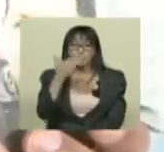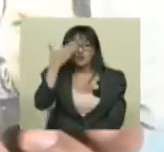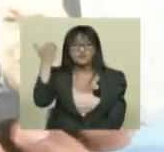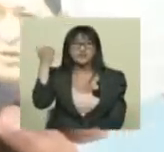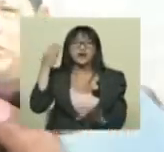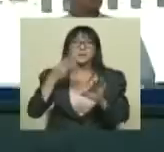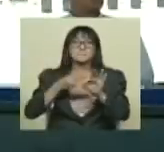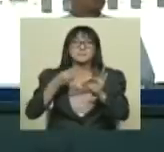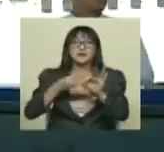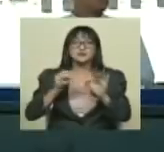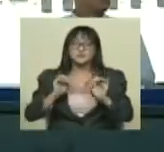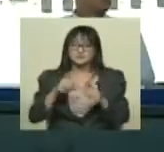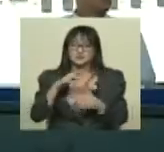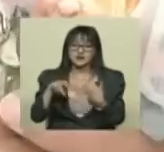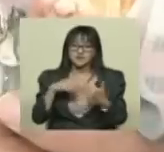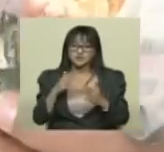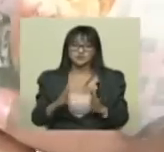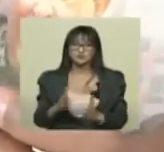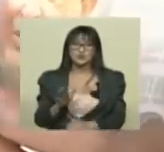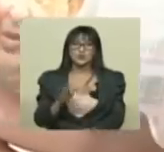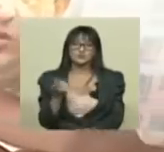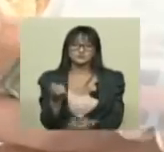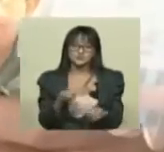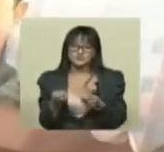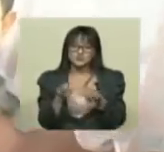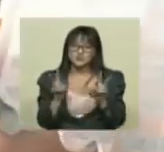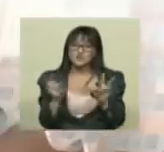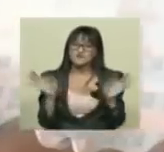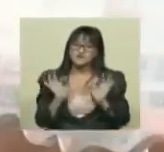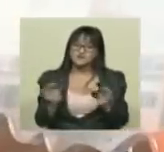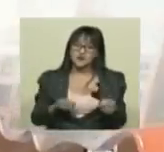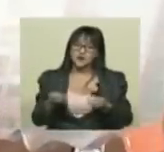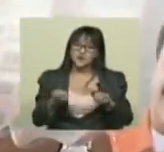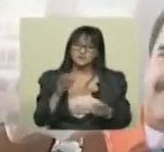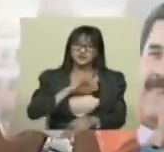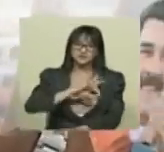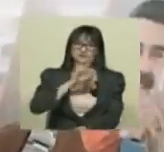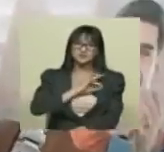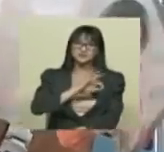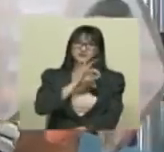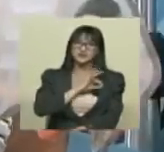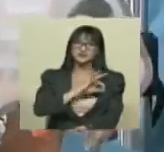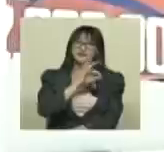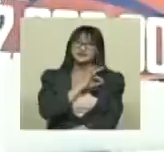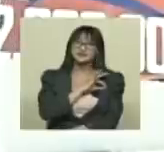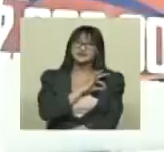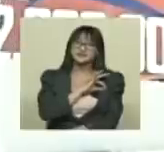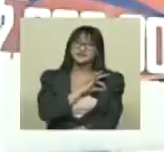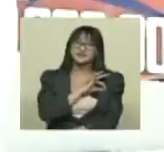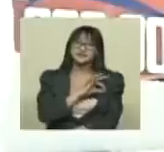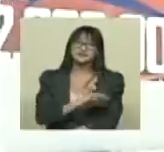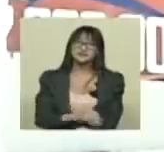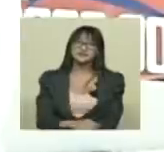con el Petro iniciamos una revolución monetaria, económica, social,